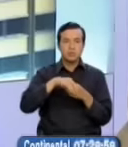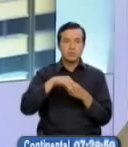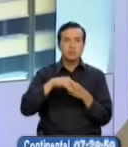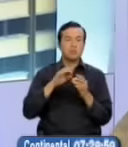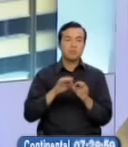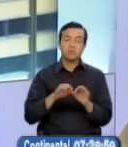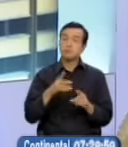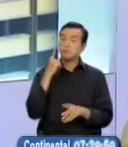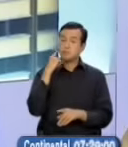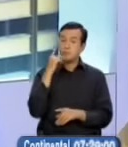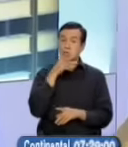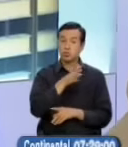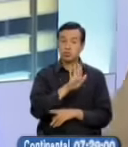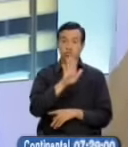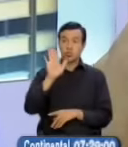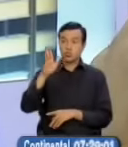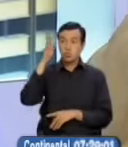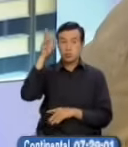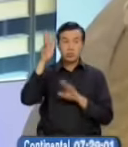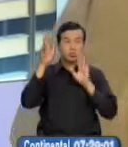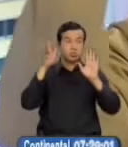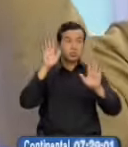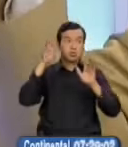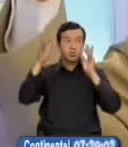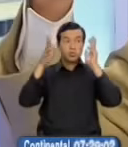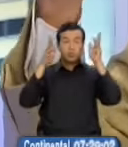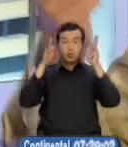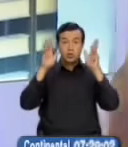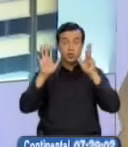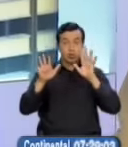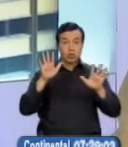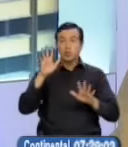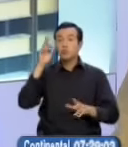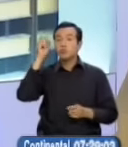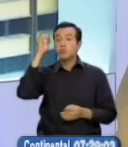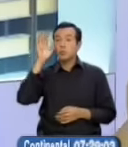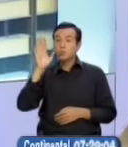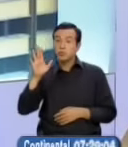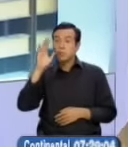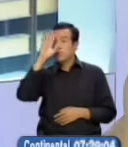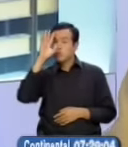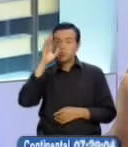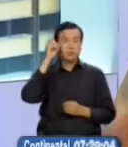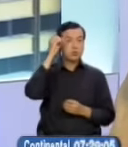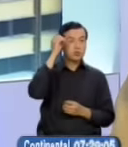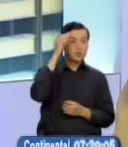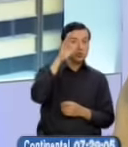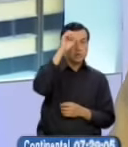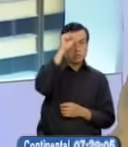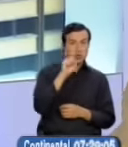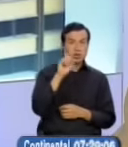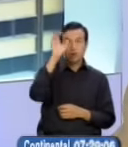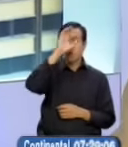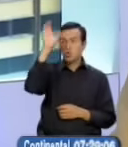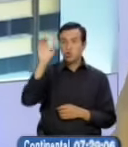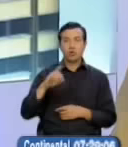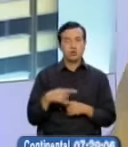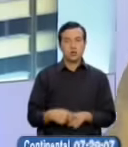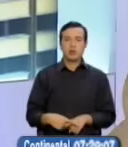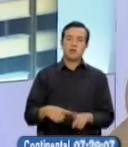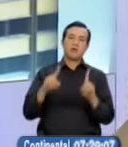es evidente que cada discurso tiene un eco ideológico, por eso la sierra vota diferente a la costa,